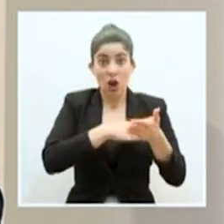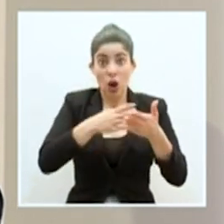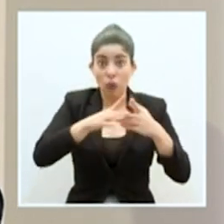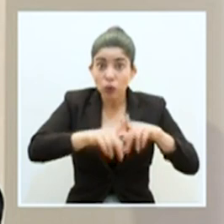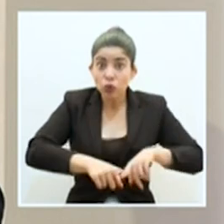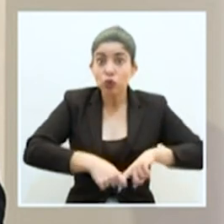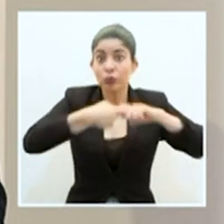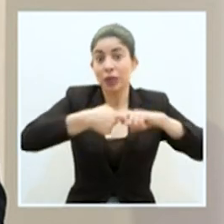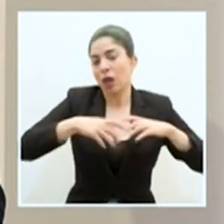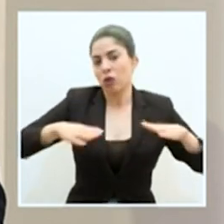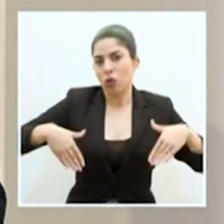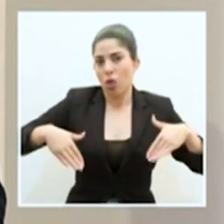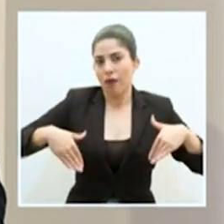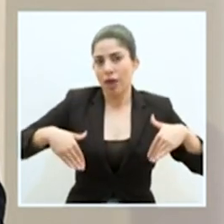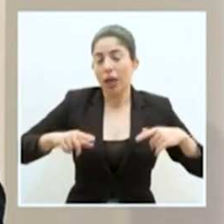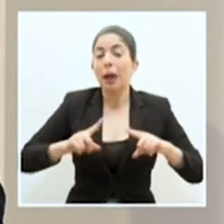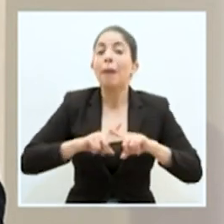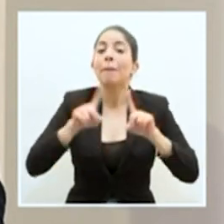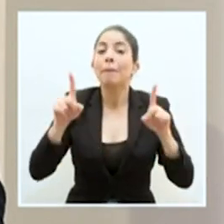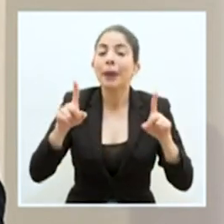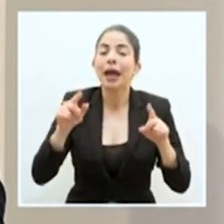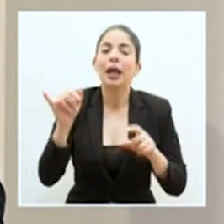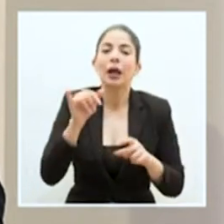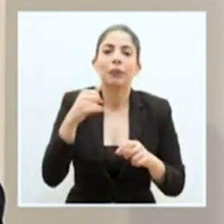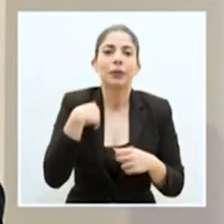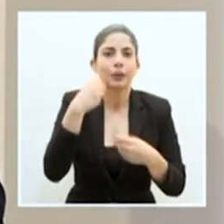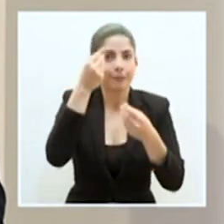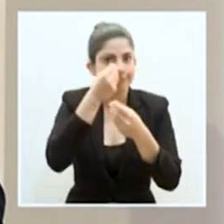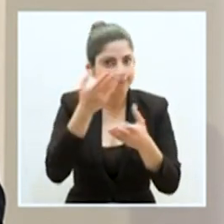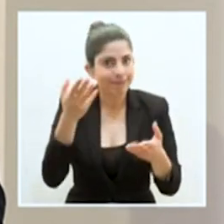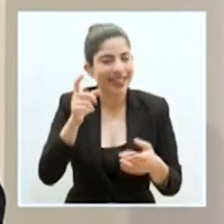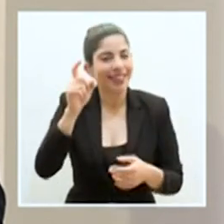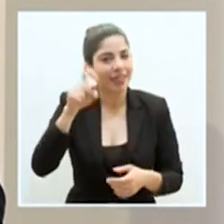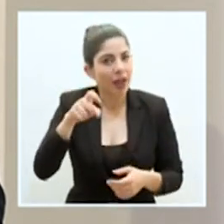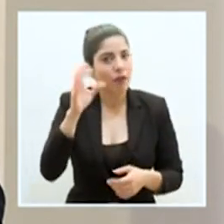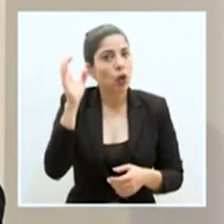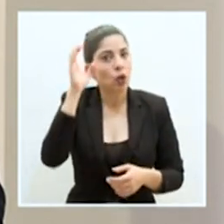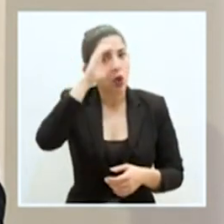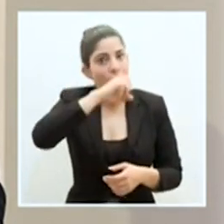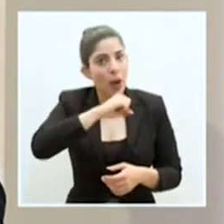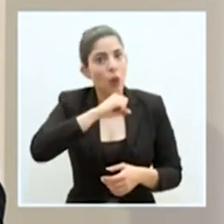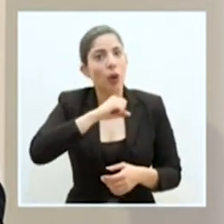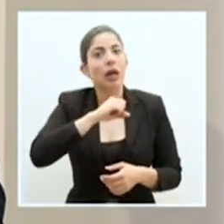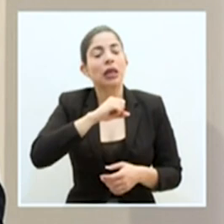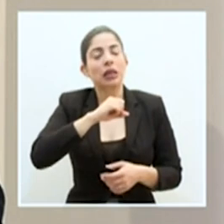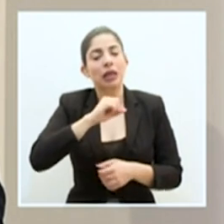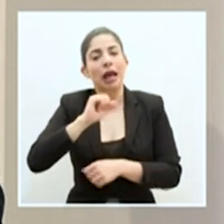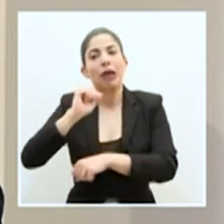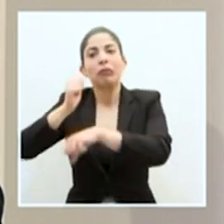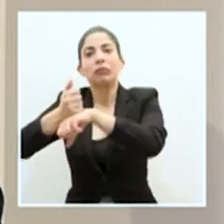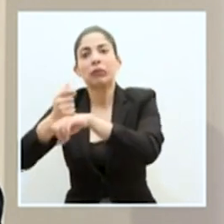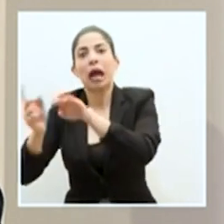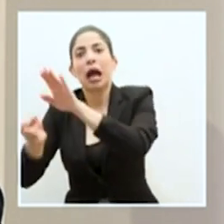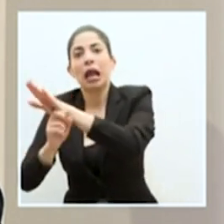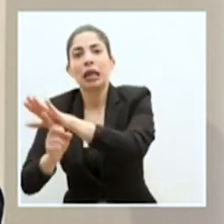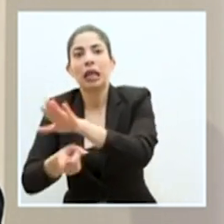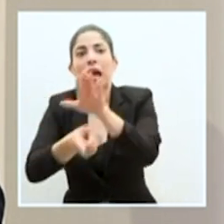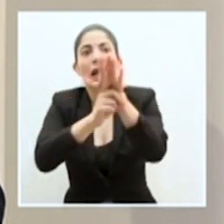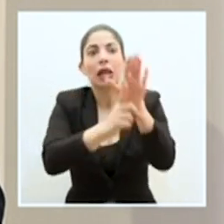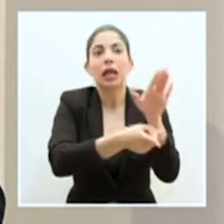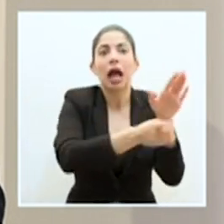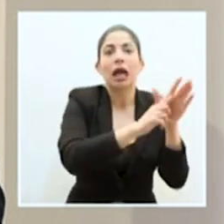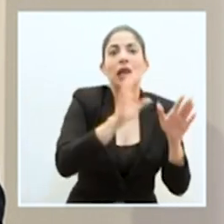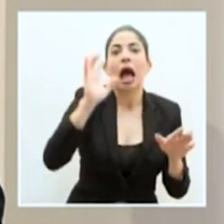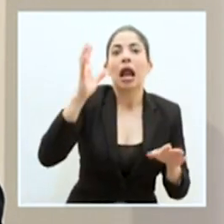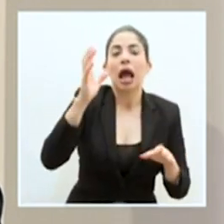cronograma de apertura. Sin embargo, insisto, también hay que considerar que se han emitido alertas anaranjadas en ciertos lugares